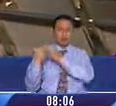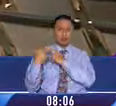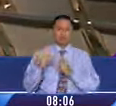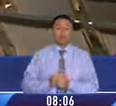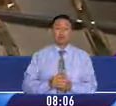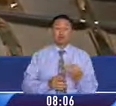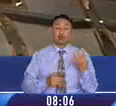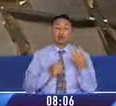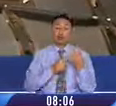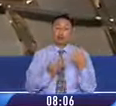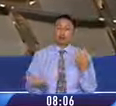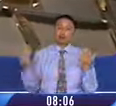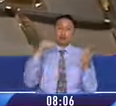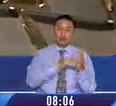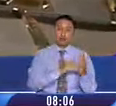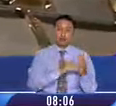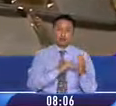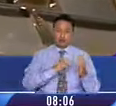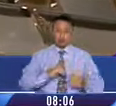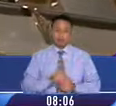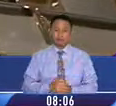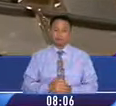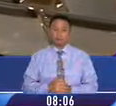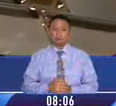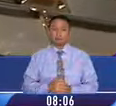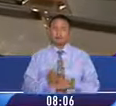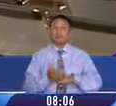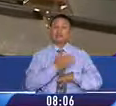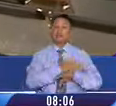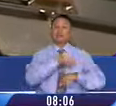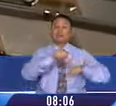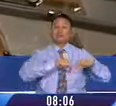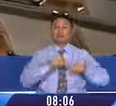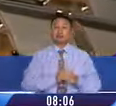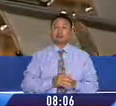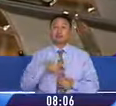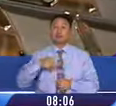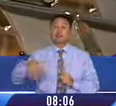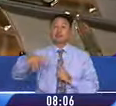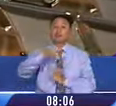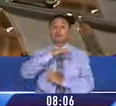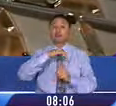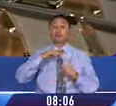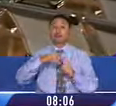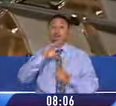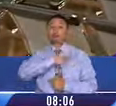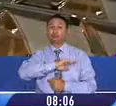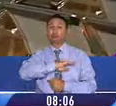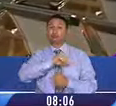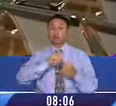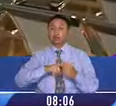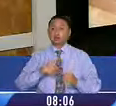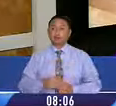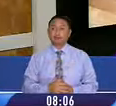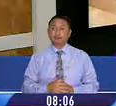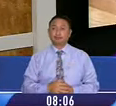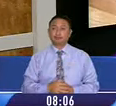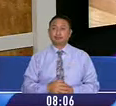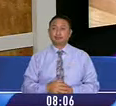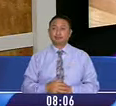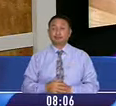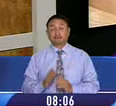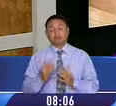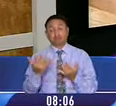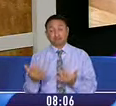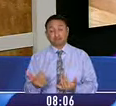4 ya son reelectos de la anterior administración. Este es el ambiente que se vive aquí en el municipio de Quito, Robert, amigos televidentes.